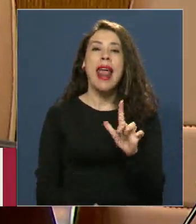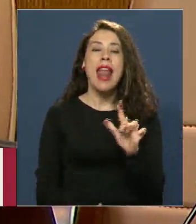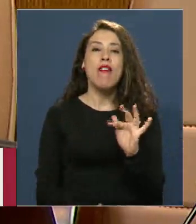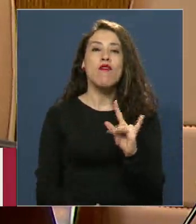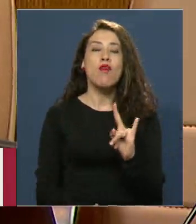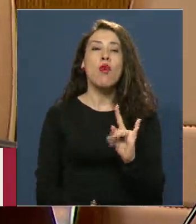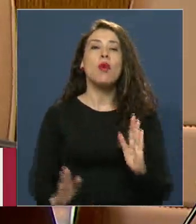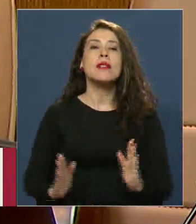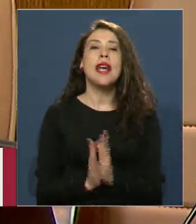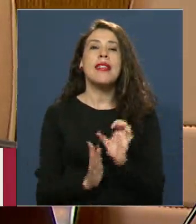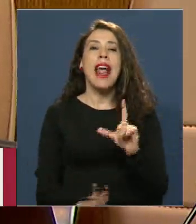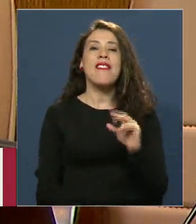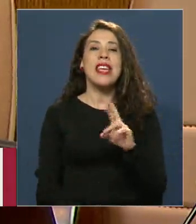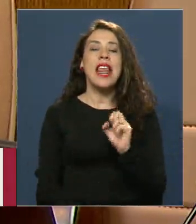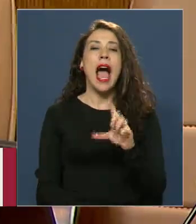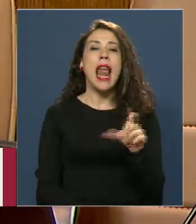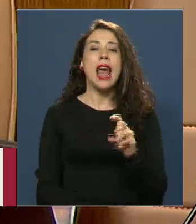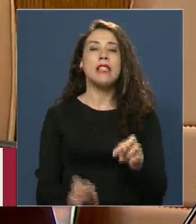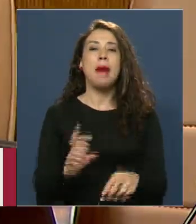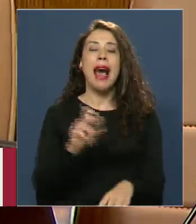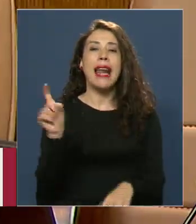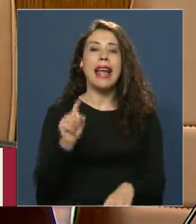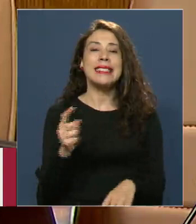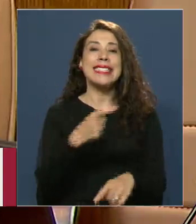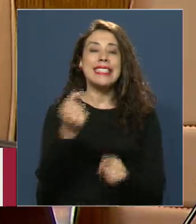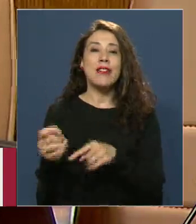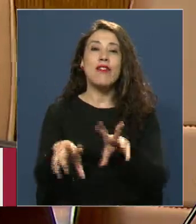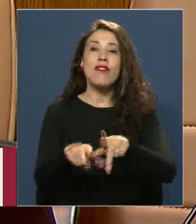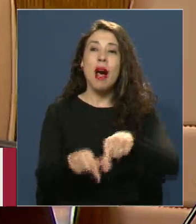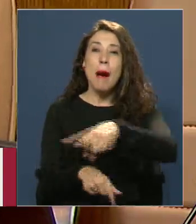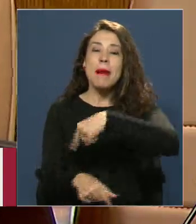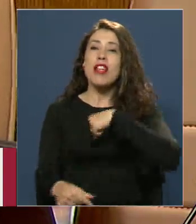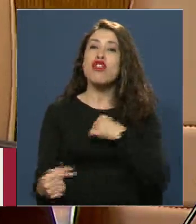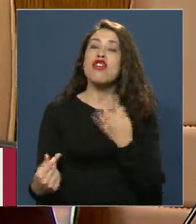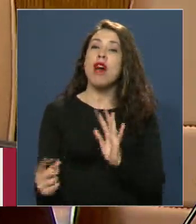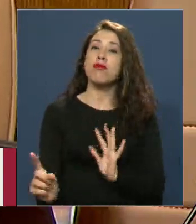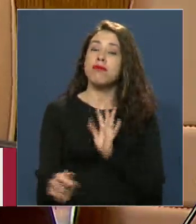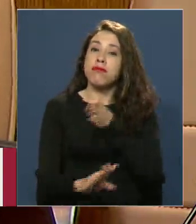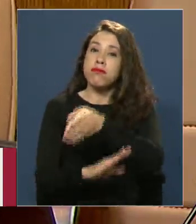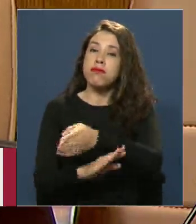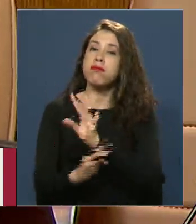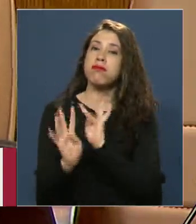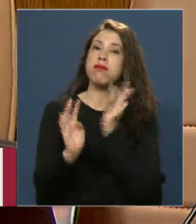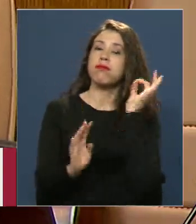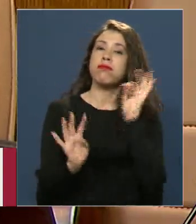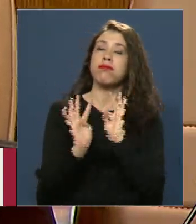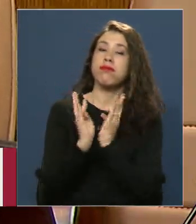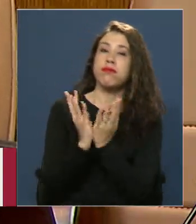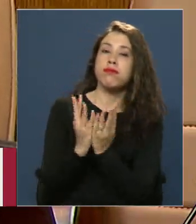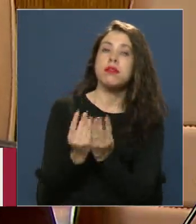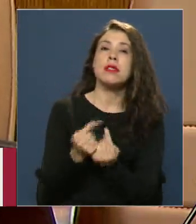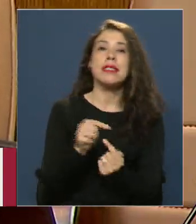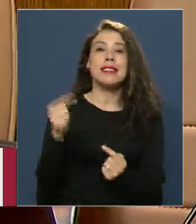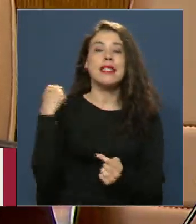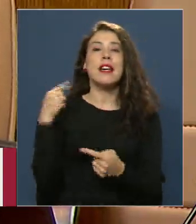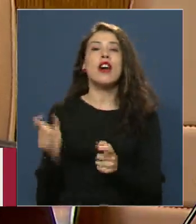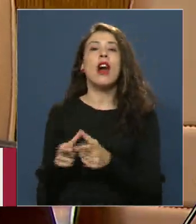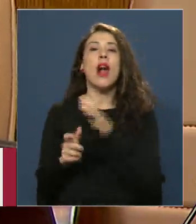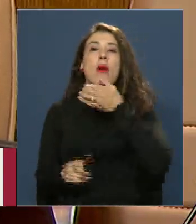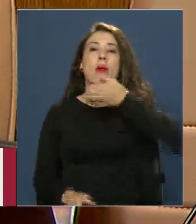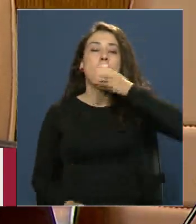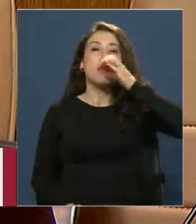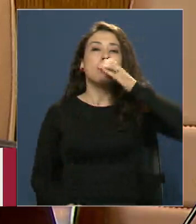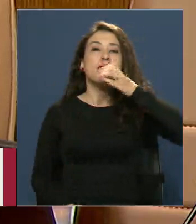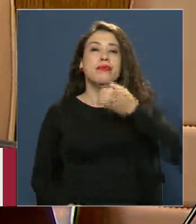Las Parras de la comuna de Puyehue. Y son 100 familias con las cuales estuve reunido el fin de semana pasado, que forman parte del Comité de Agua